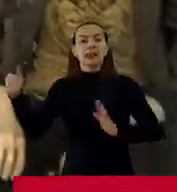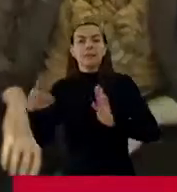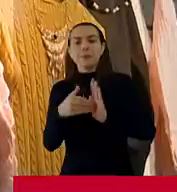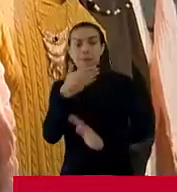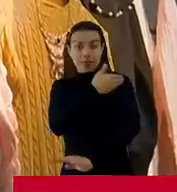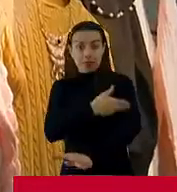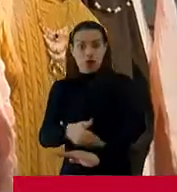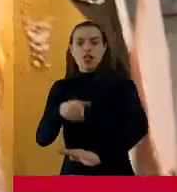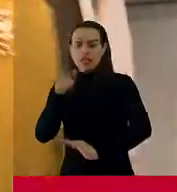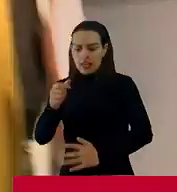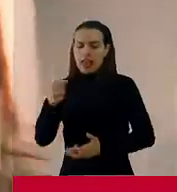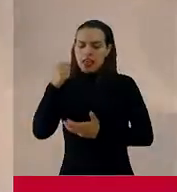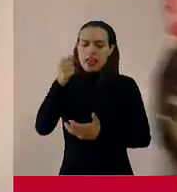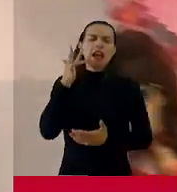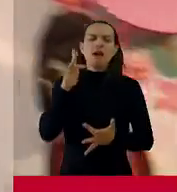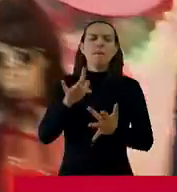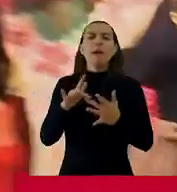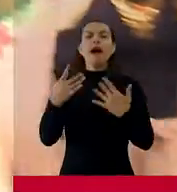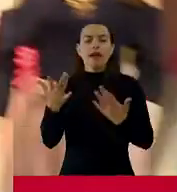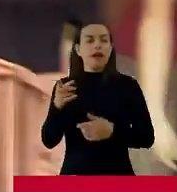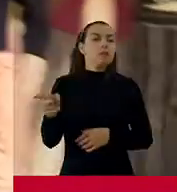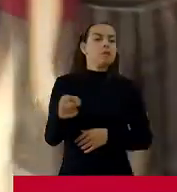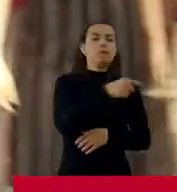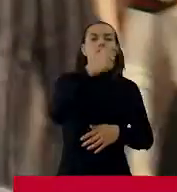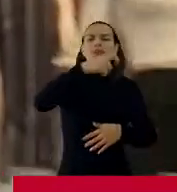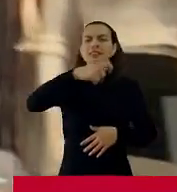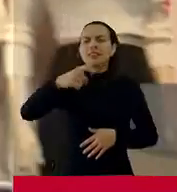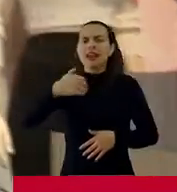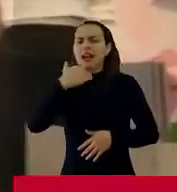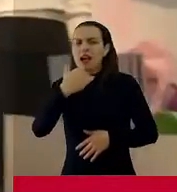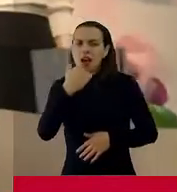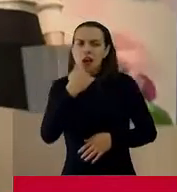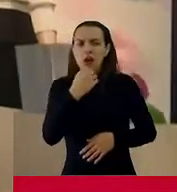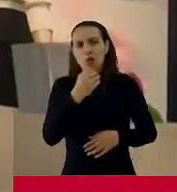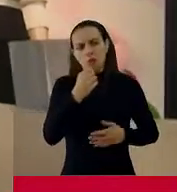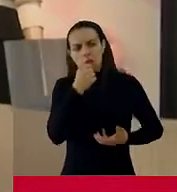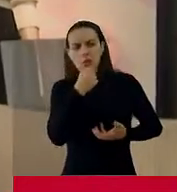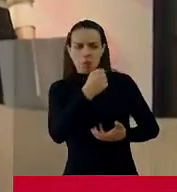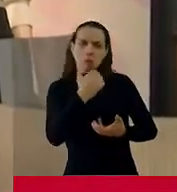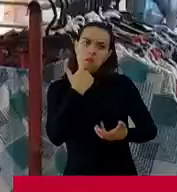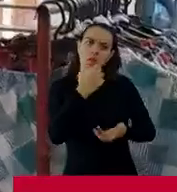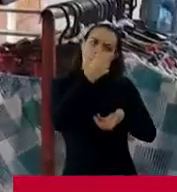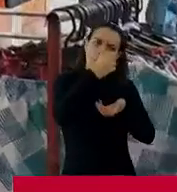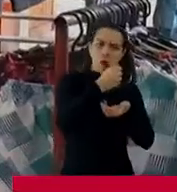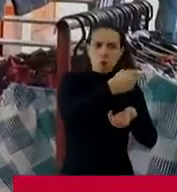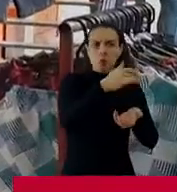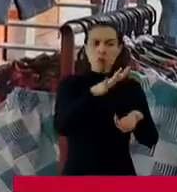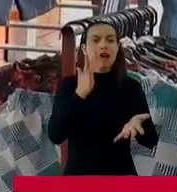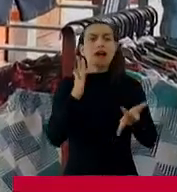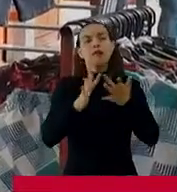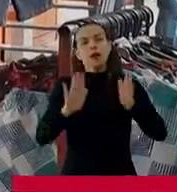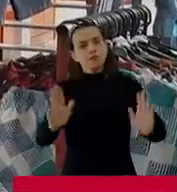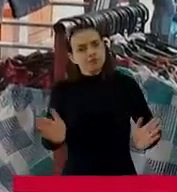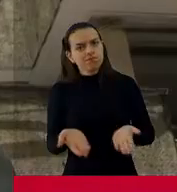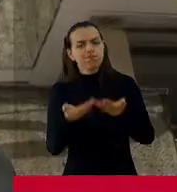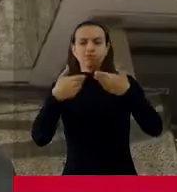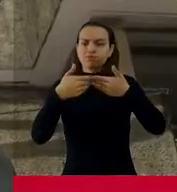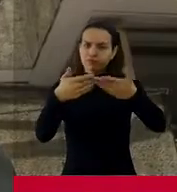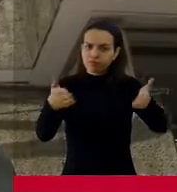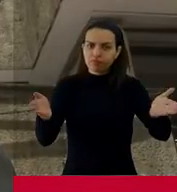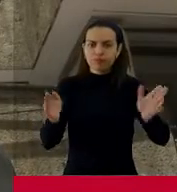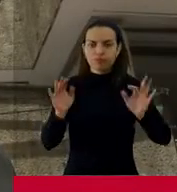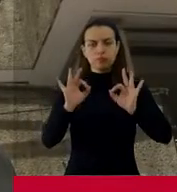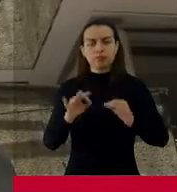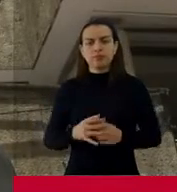Está orientada a necesidades de capital de bajo y de trabajo mejor para esta nueva etapa de reapertura y reactivación.